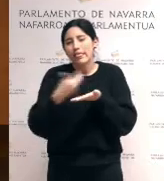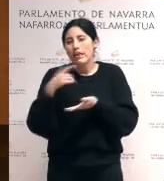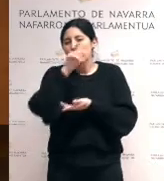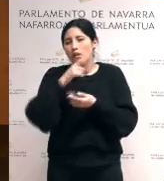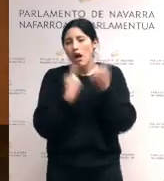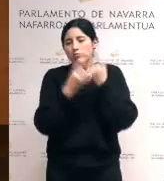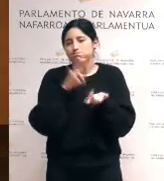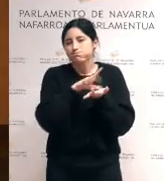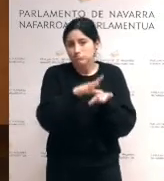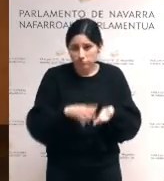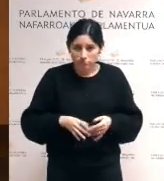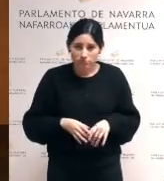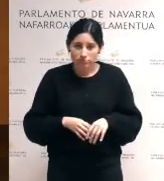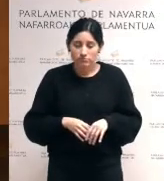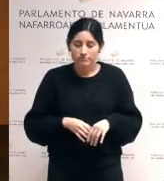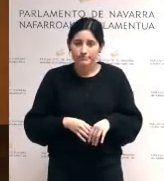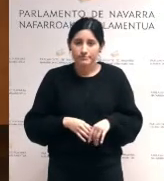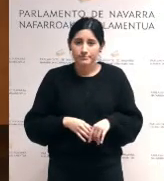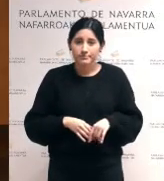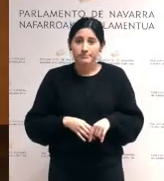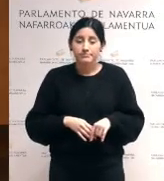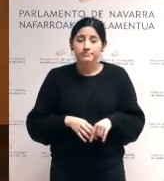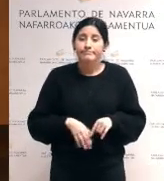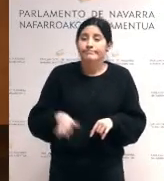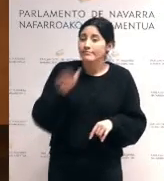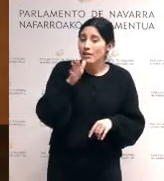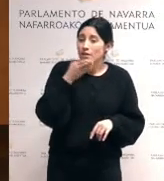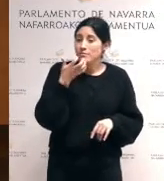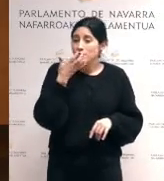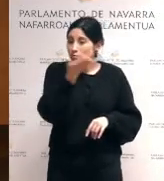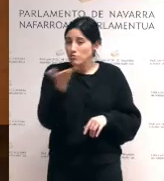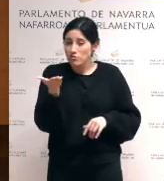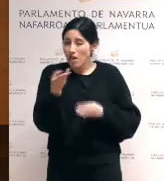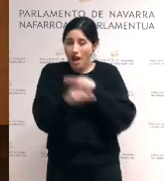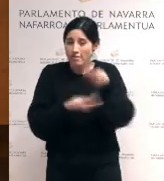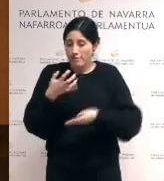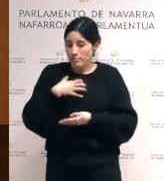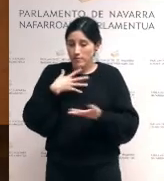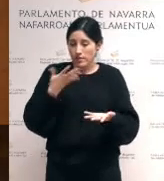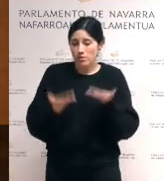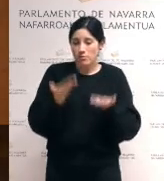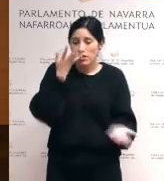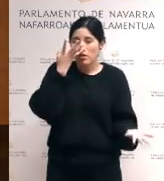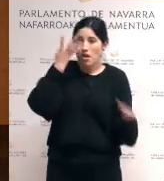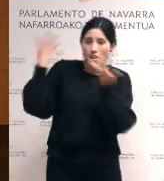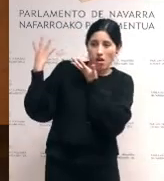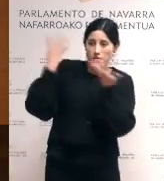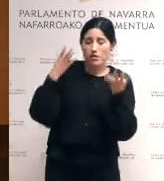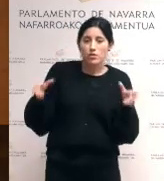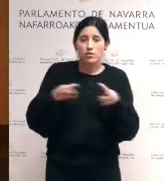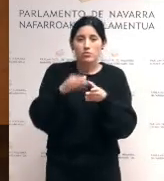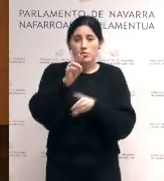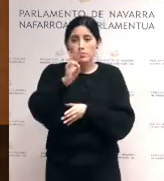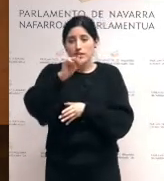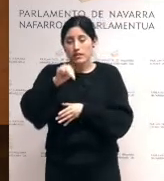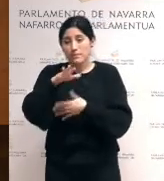este tema ni siquiera pueden acudir al comodín de lo que hacía UPN hace 9 años, pues lo único que les queda es negar la realidad y acusarnos,